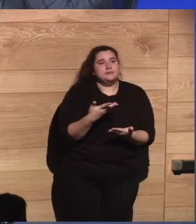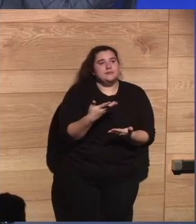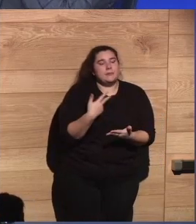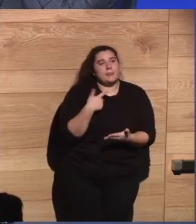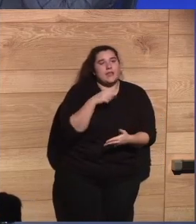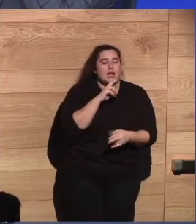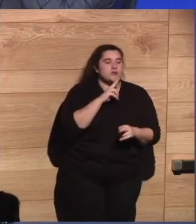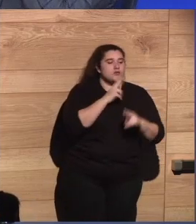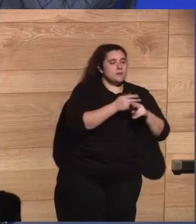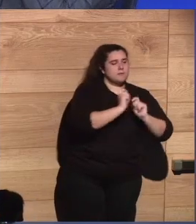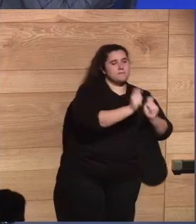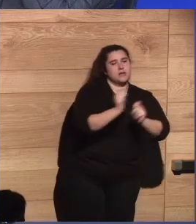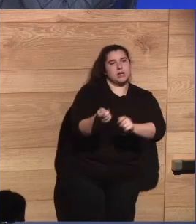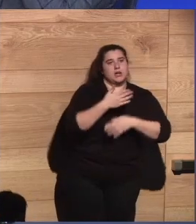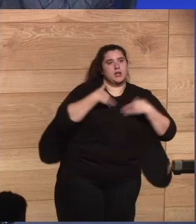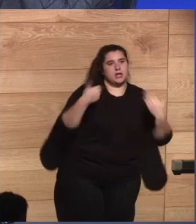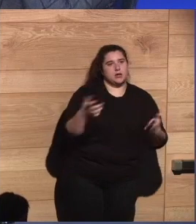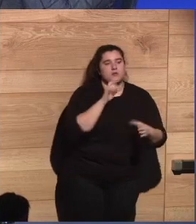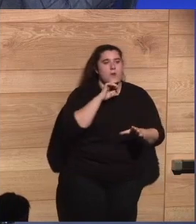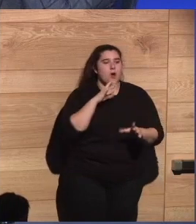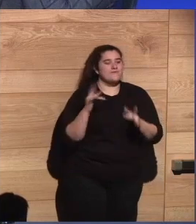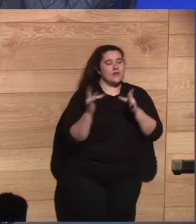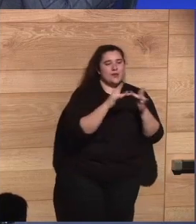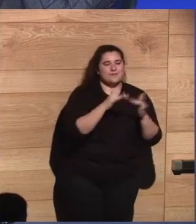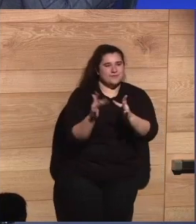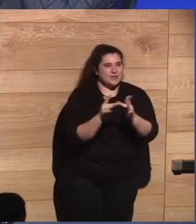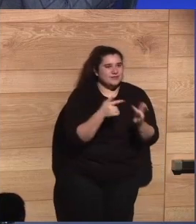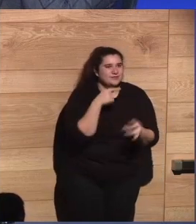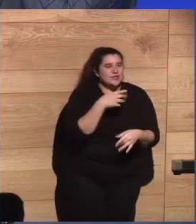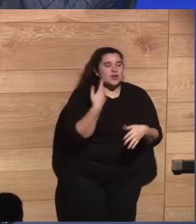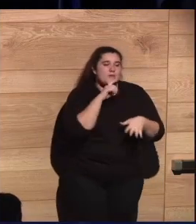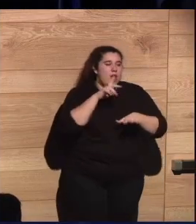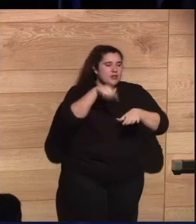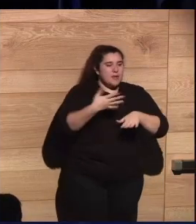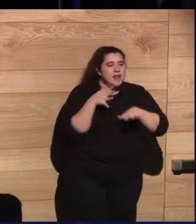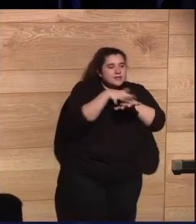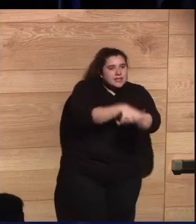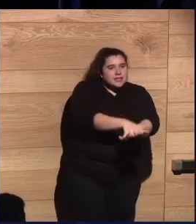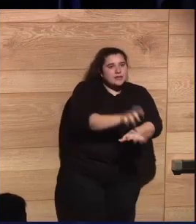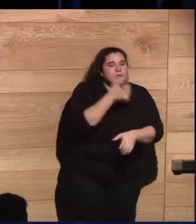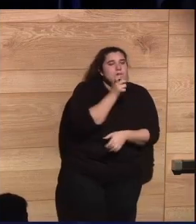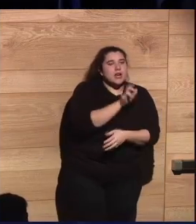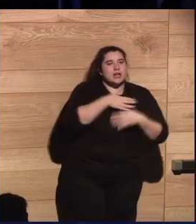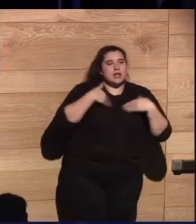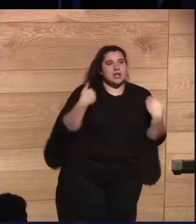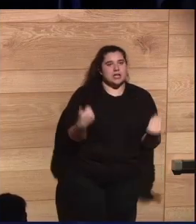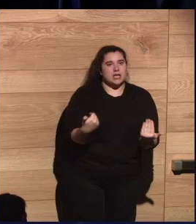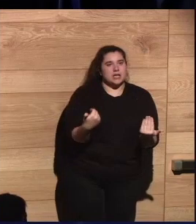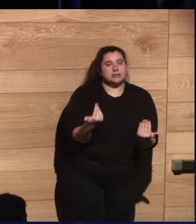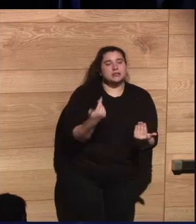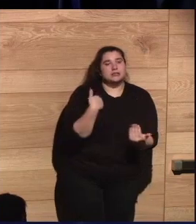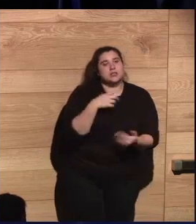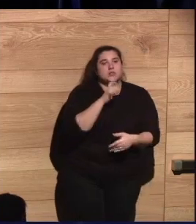podemos llamar como queramos, son vasos comunicantes, mestizaje, integración, cualquier palabra. Esto ha sido siempre lo que